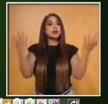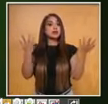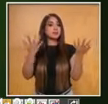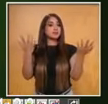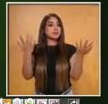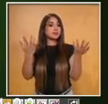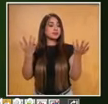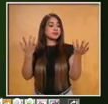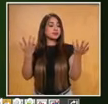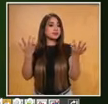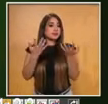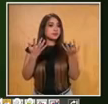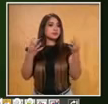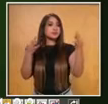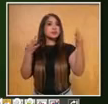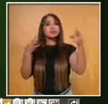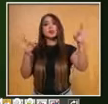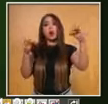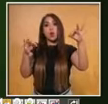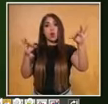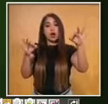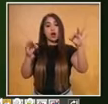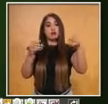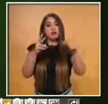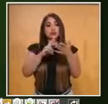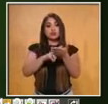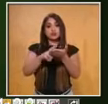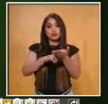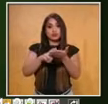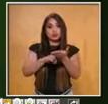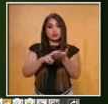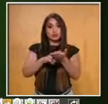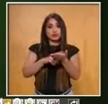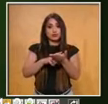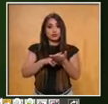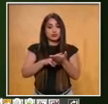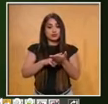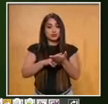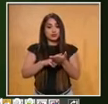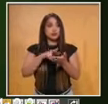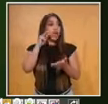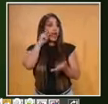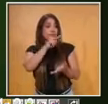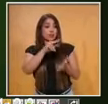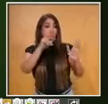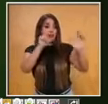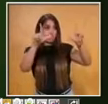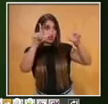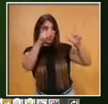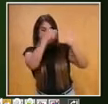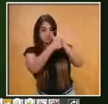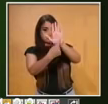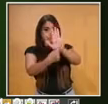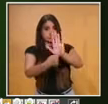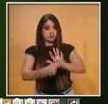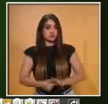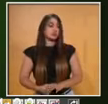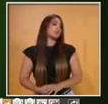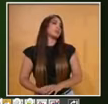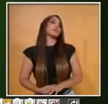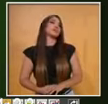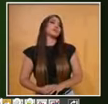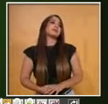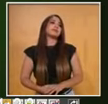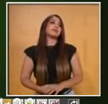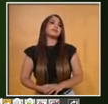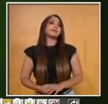hoja rosa? Ok. Vamos a observar en pantalla. Aquí te vamos a mostrar. Vamos a hacerle un acercamiento a